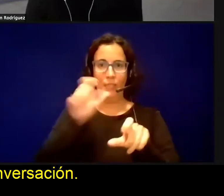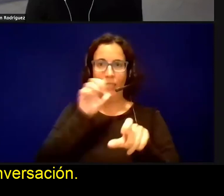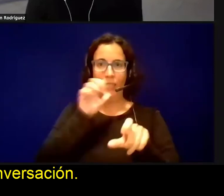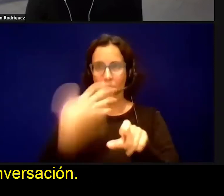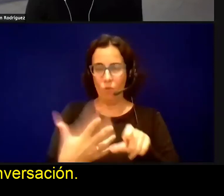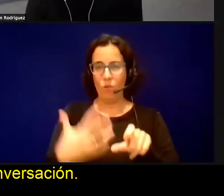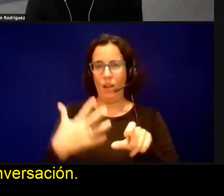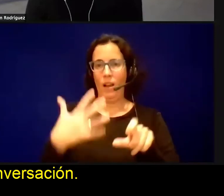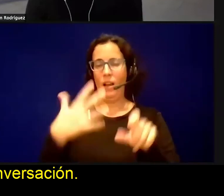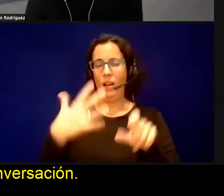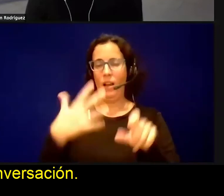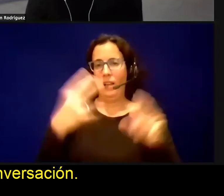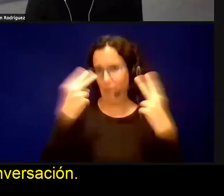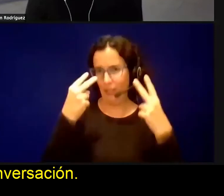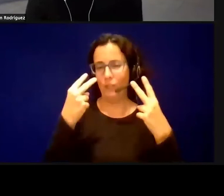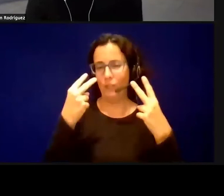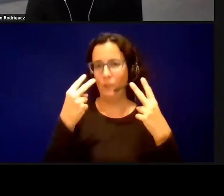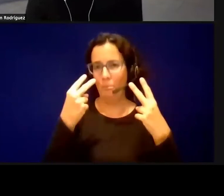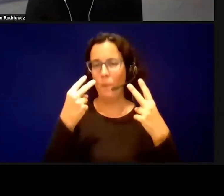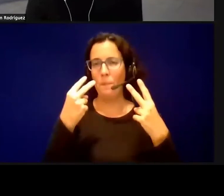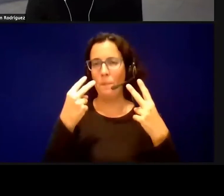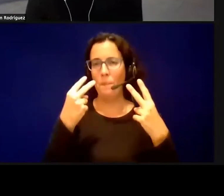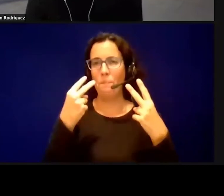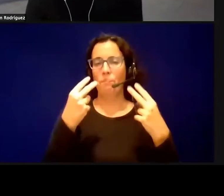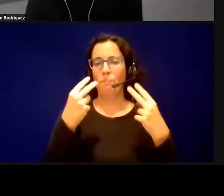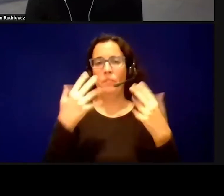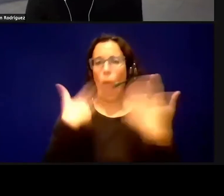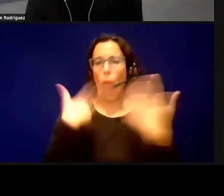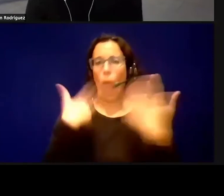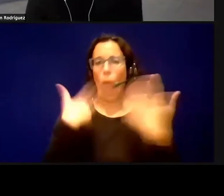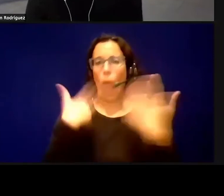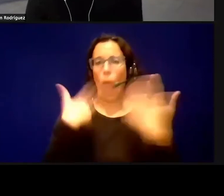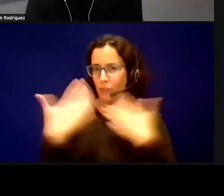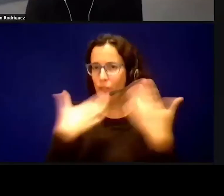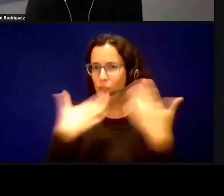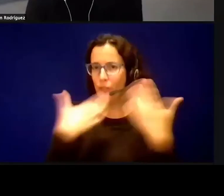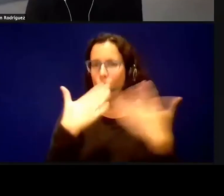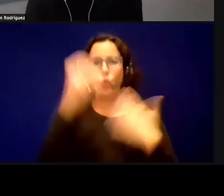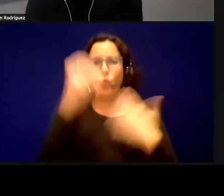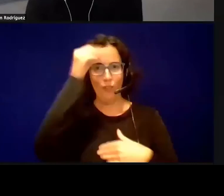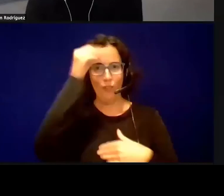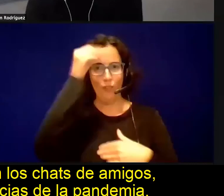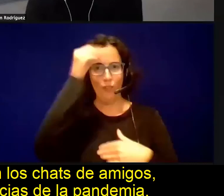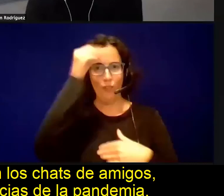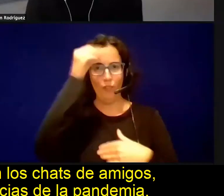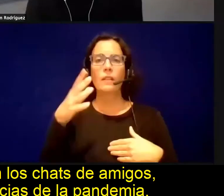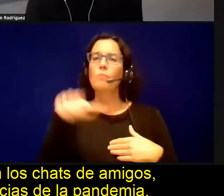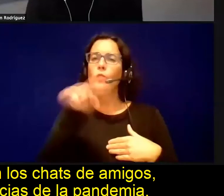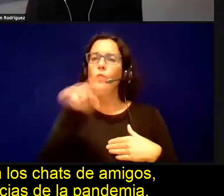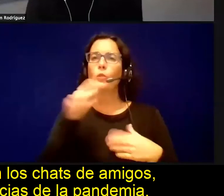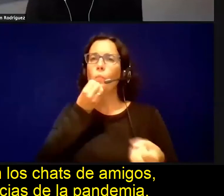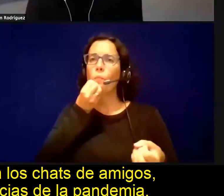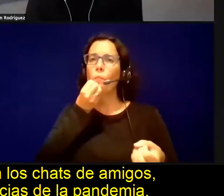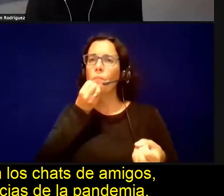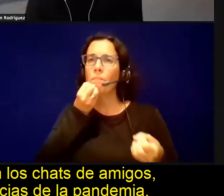siguiendo esta conversación que estamos teniendo de manera virtual. Un mensaje para, pues bueno, yo siempre, el otro